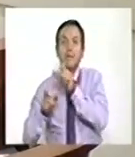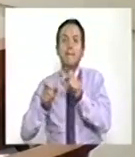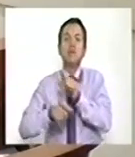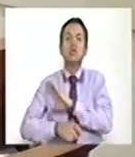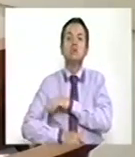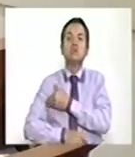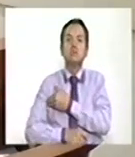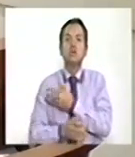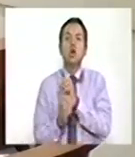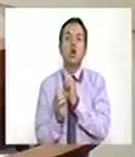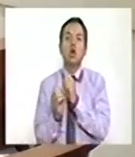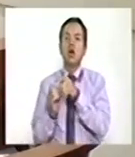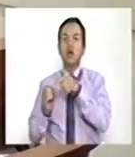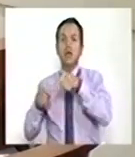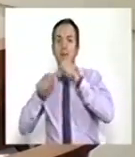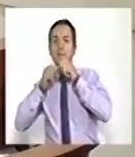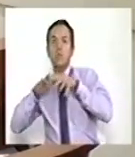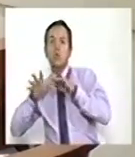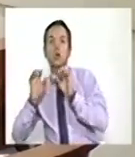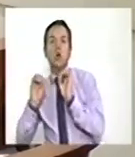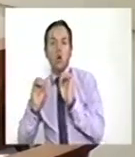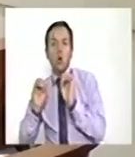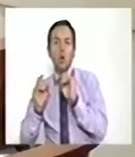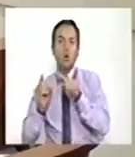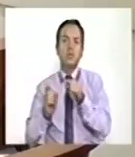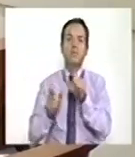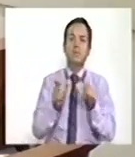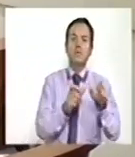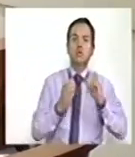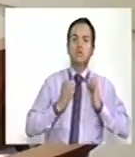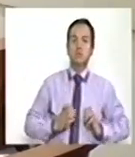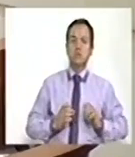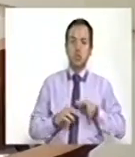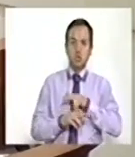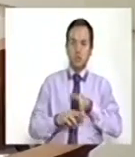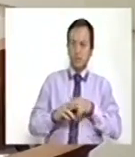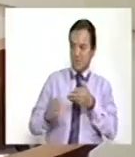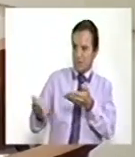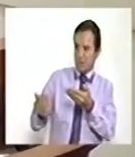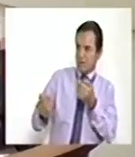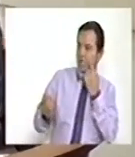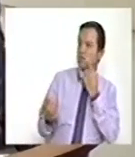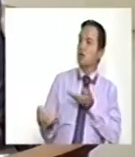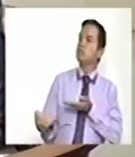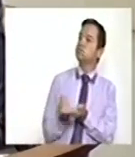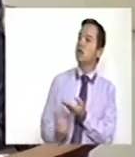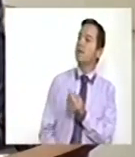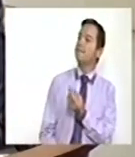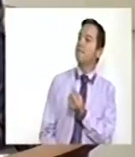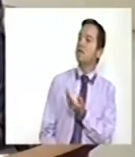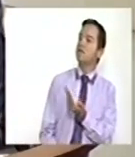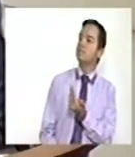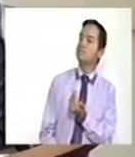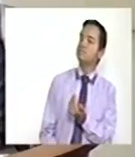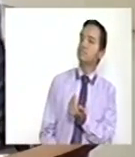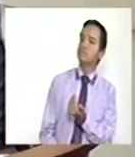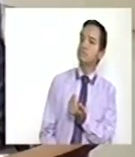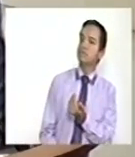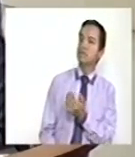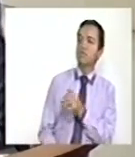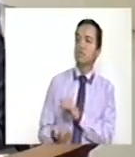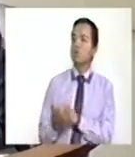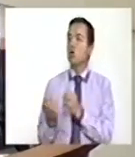y particulares para abordar los aforados a cambio de coimas y